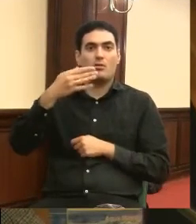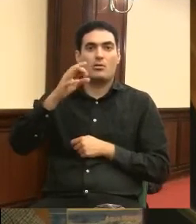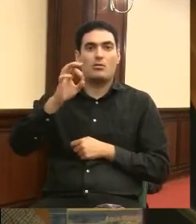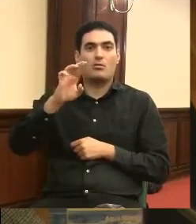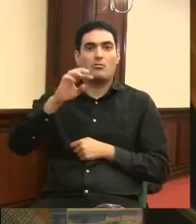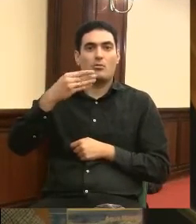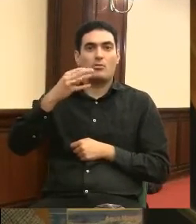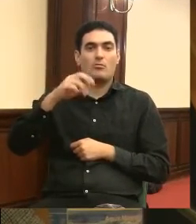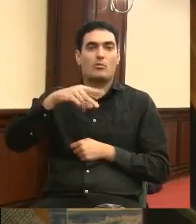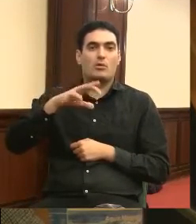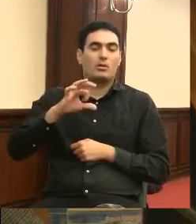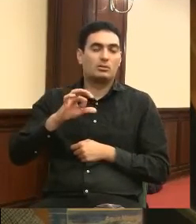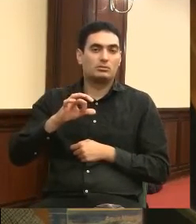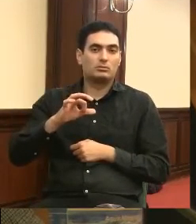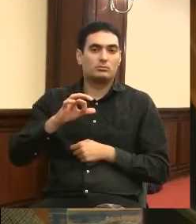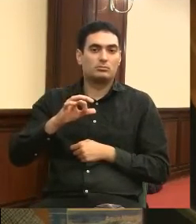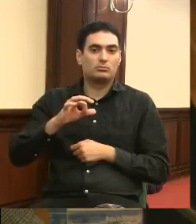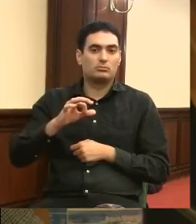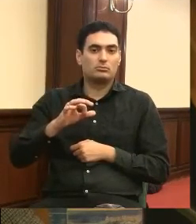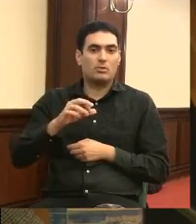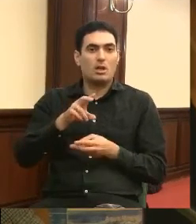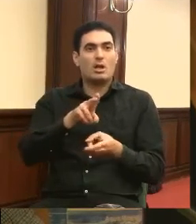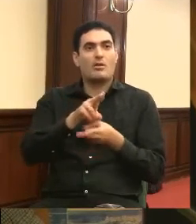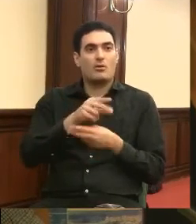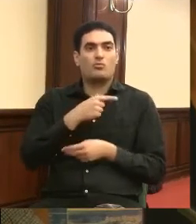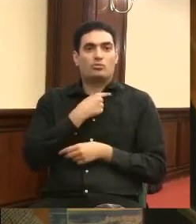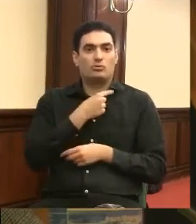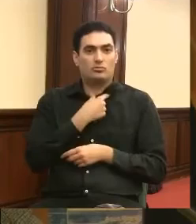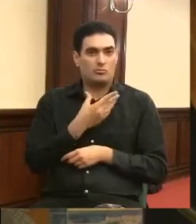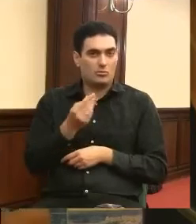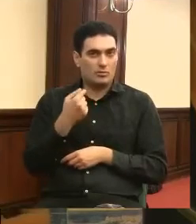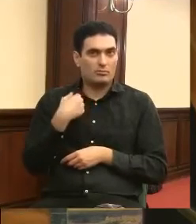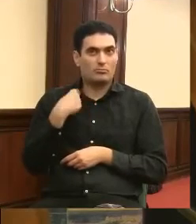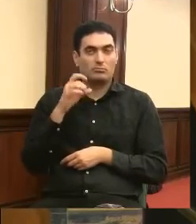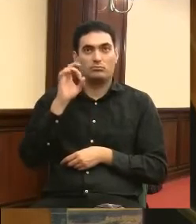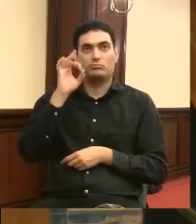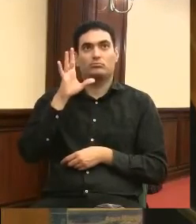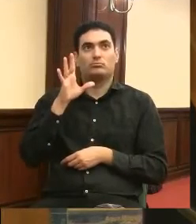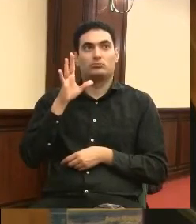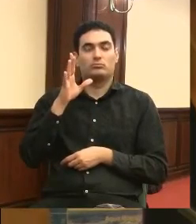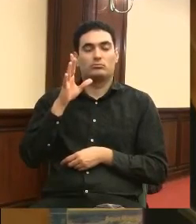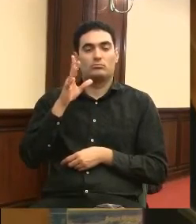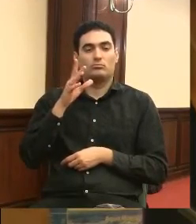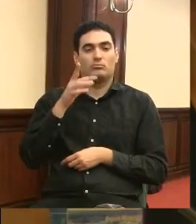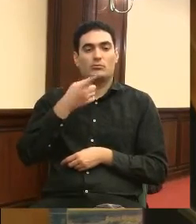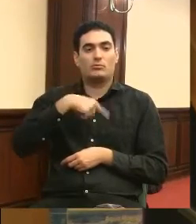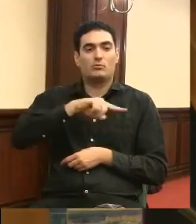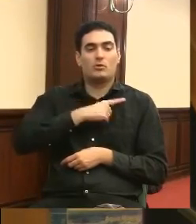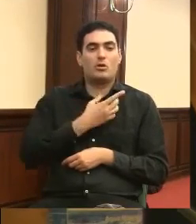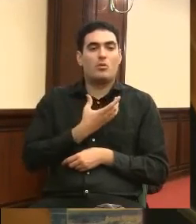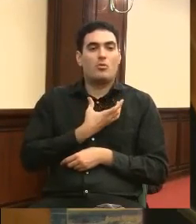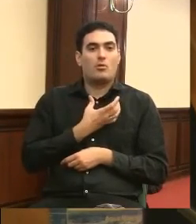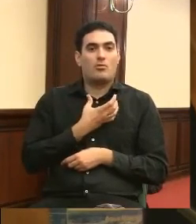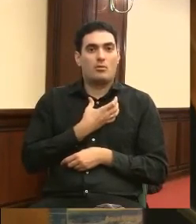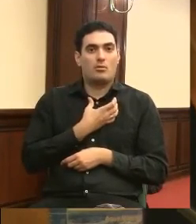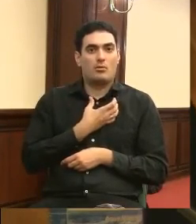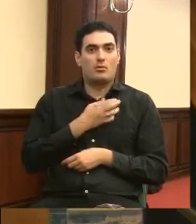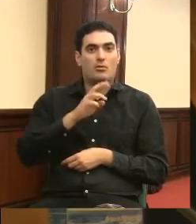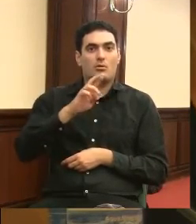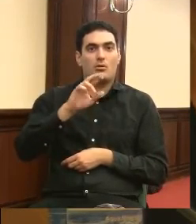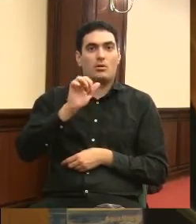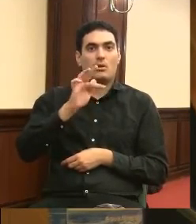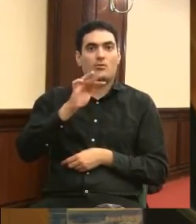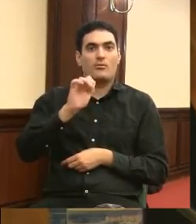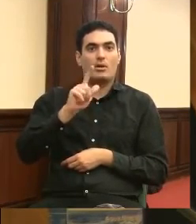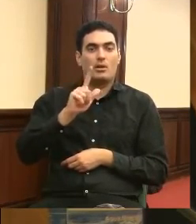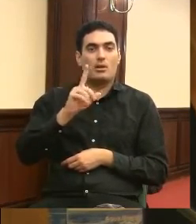de los Borbones, al que le gustaba mucho salir a cazar. A mí me llama la atención que en nuestro municipio no haya una calle dedicada